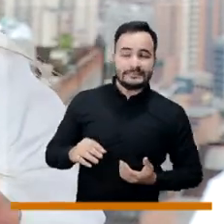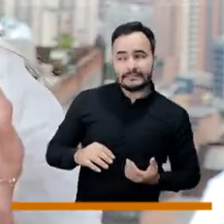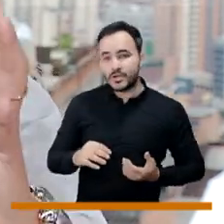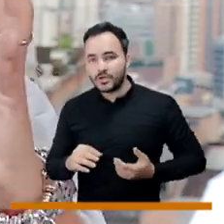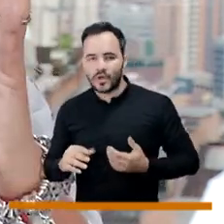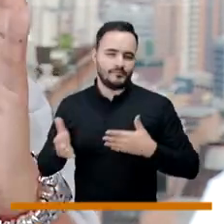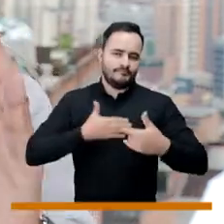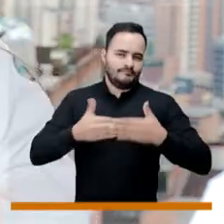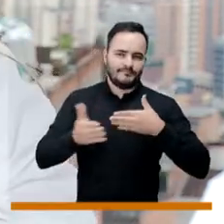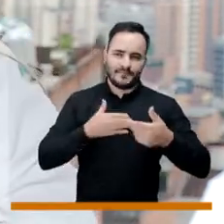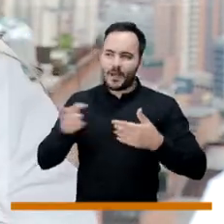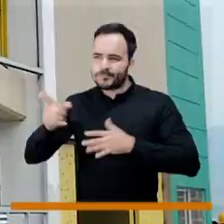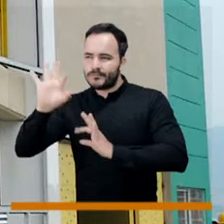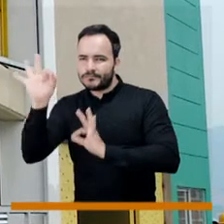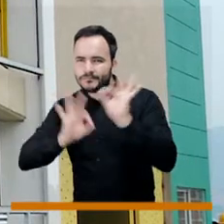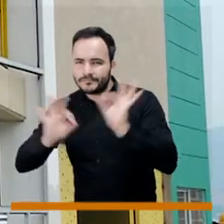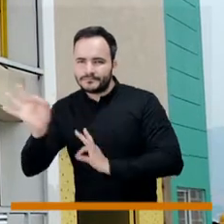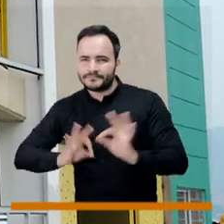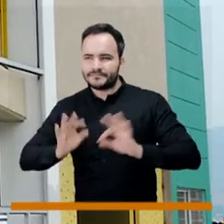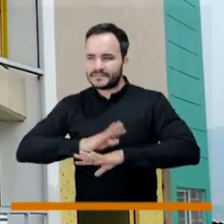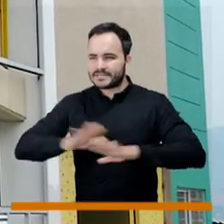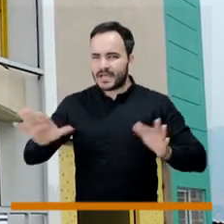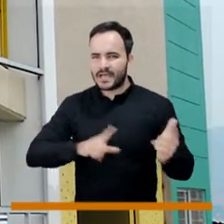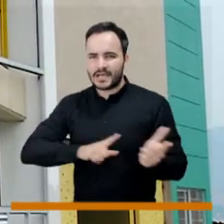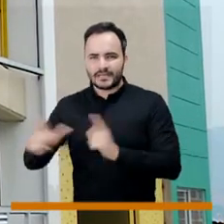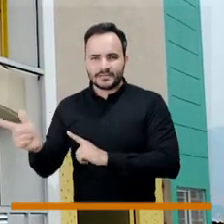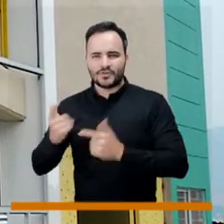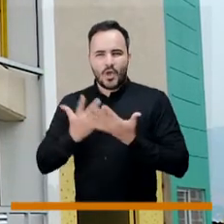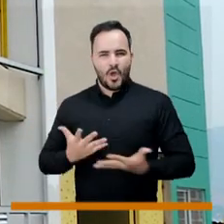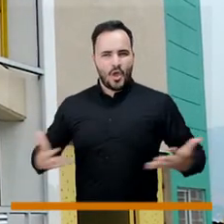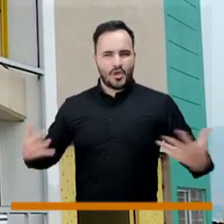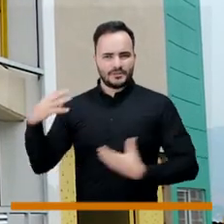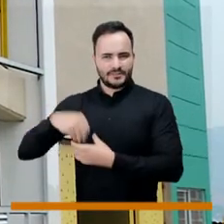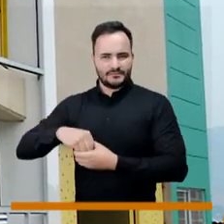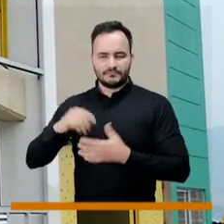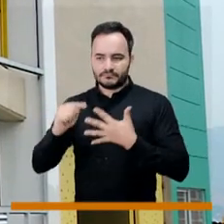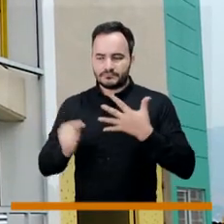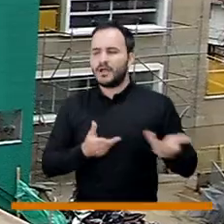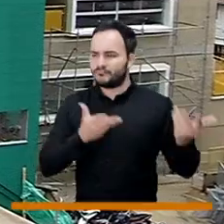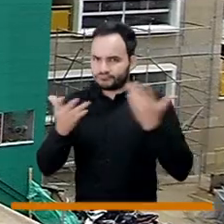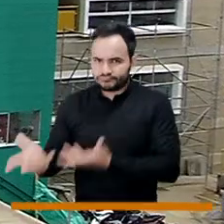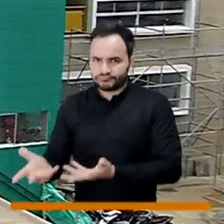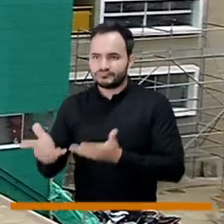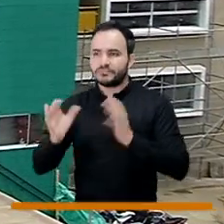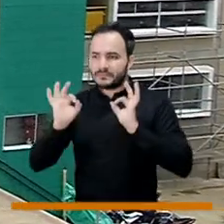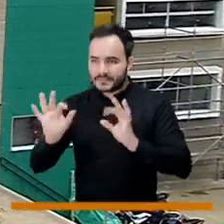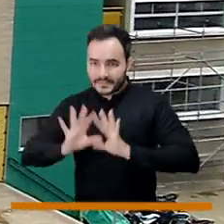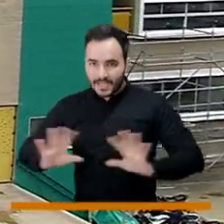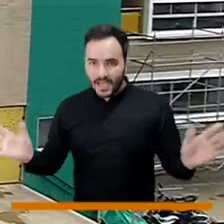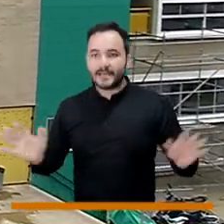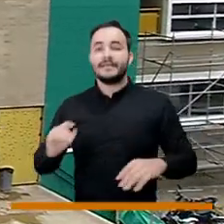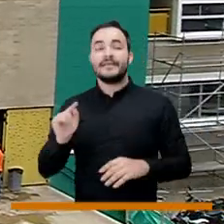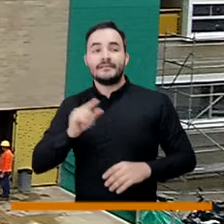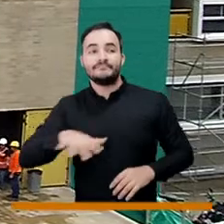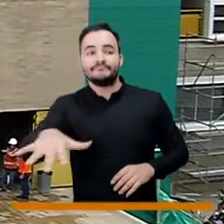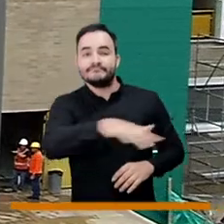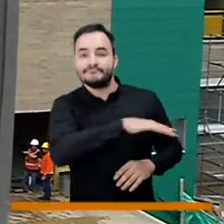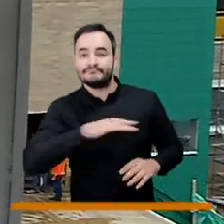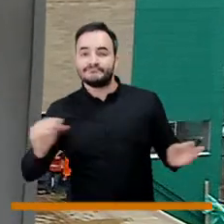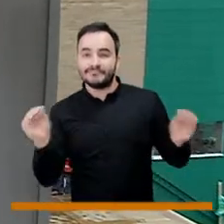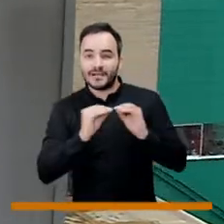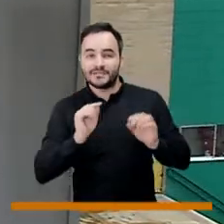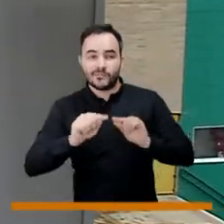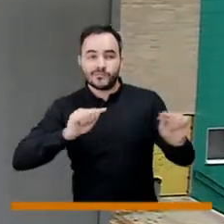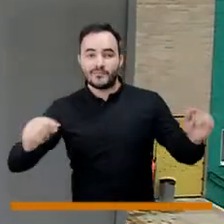específica la dotación adecuada y sobre todo que todo el sector que tiene hoy el jardín infantil